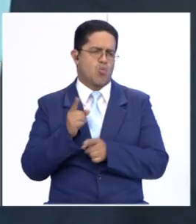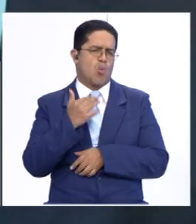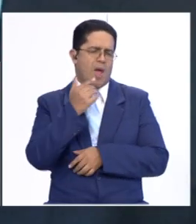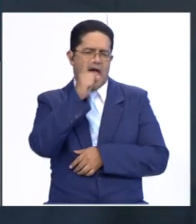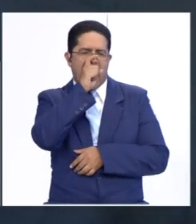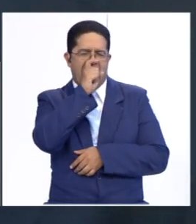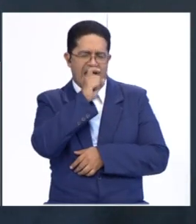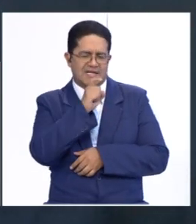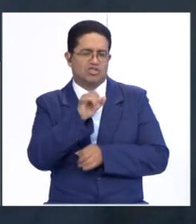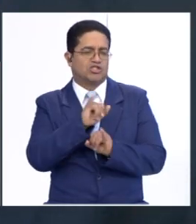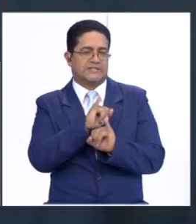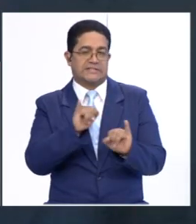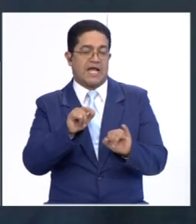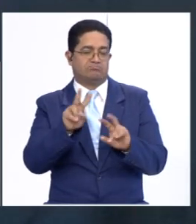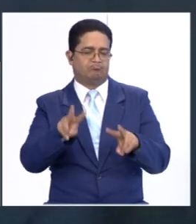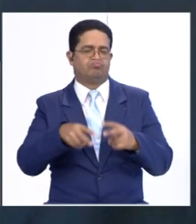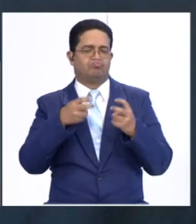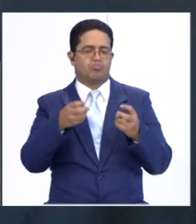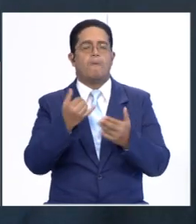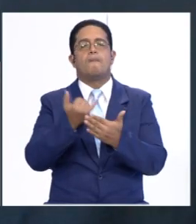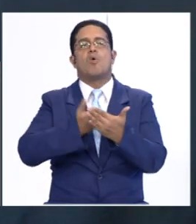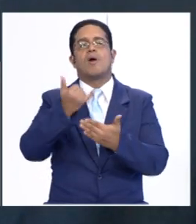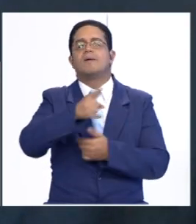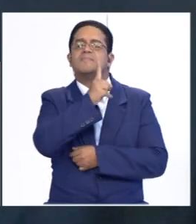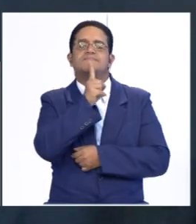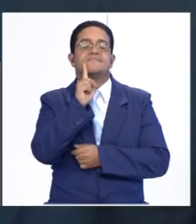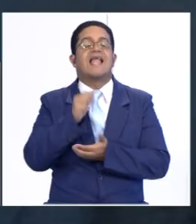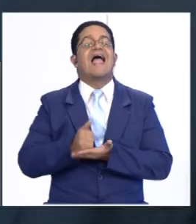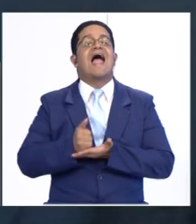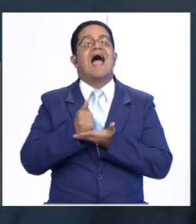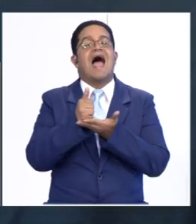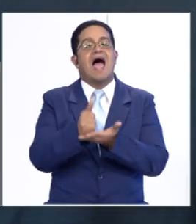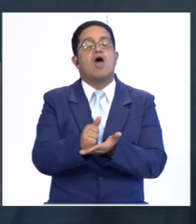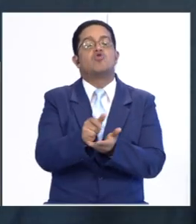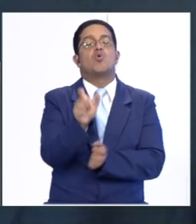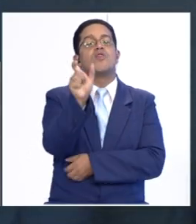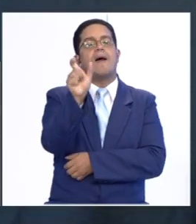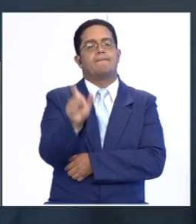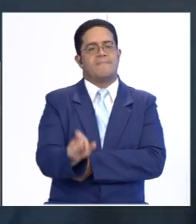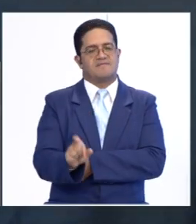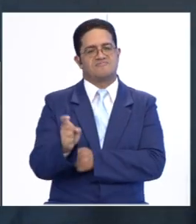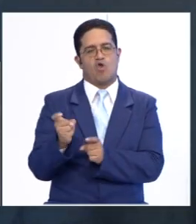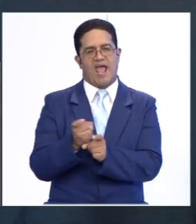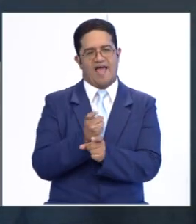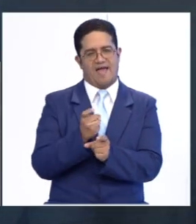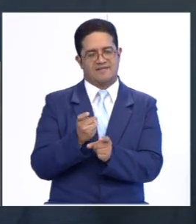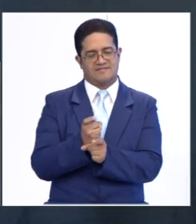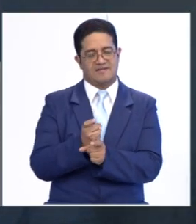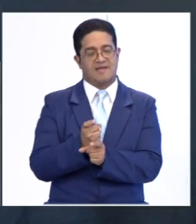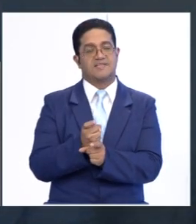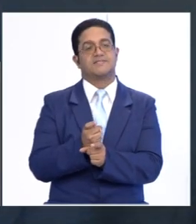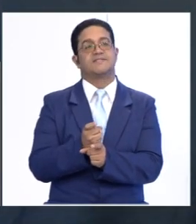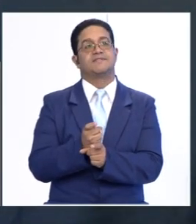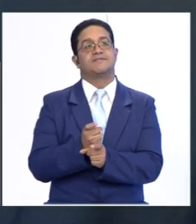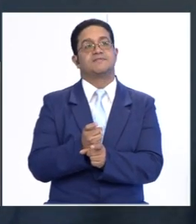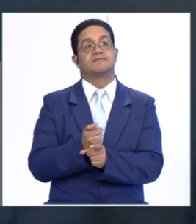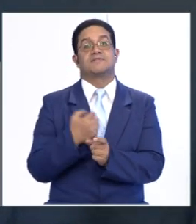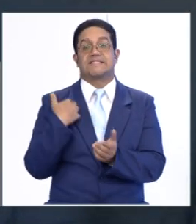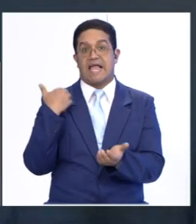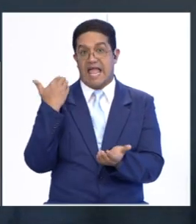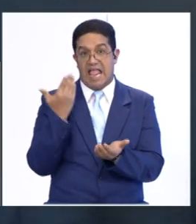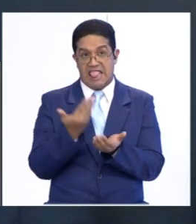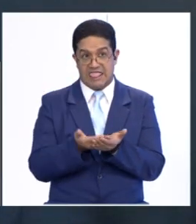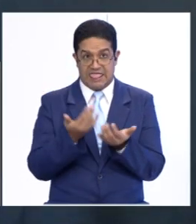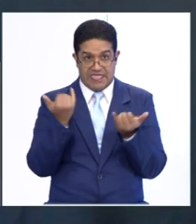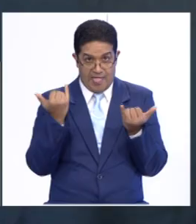implementó un programa que se llama Ayuda Integral al Paciente Oncológico. Hasta la fecha hemos